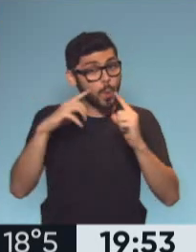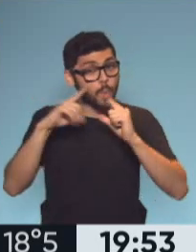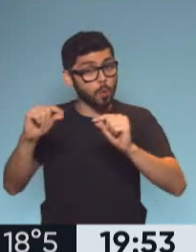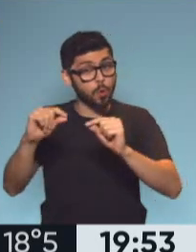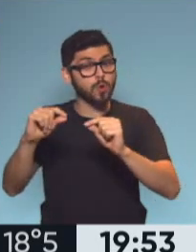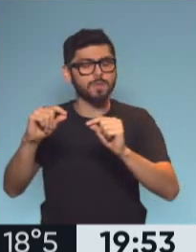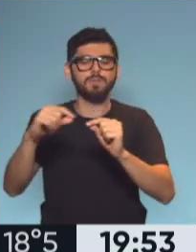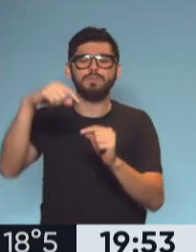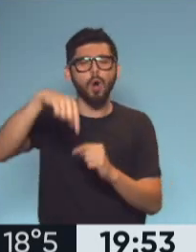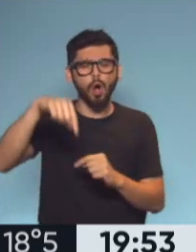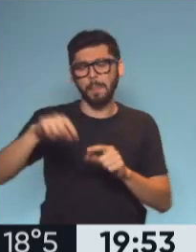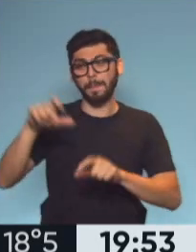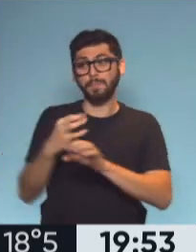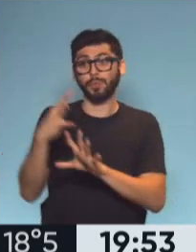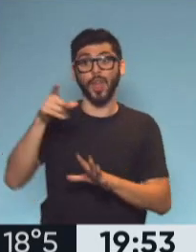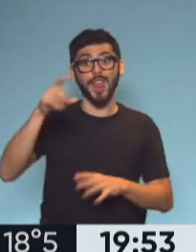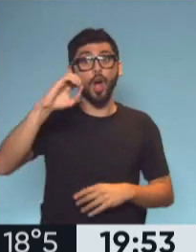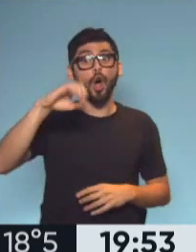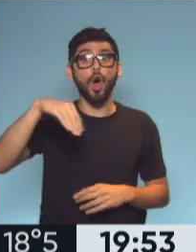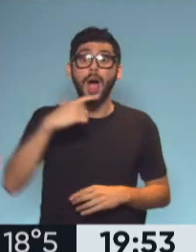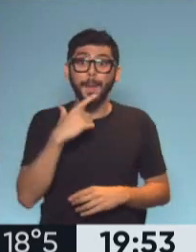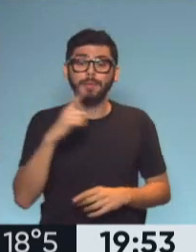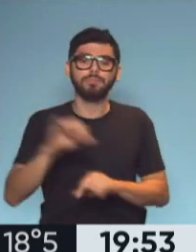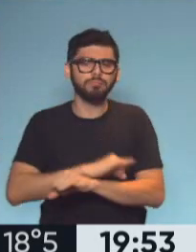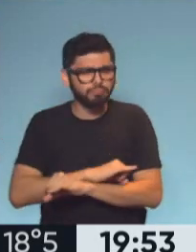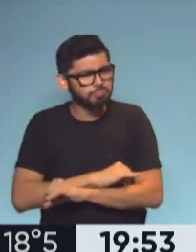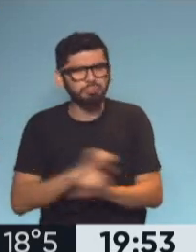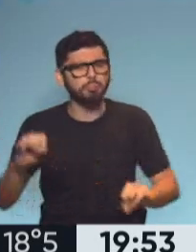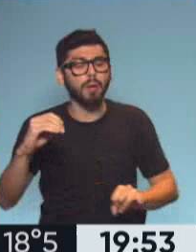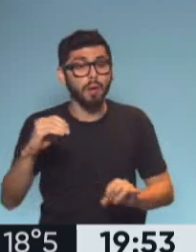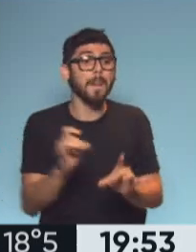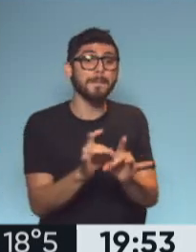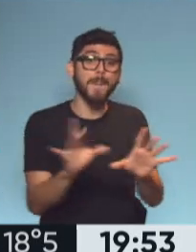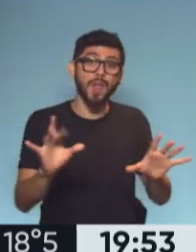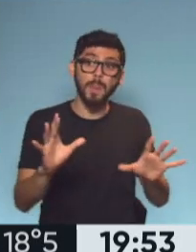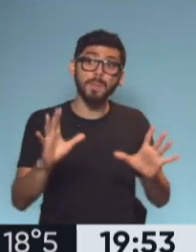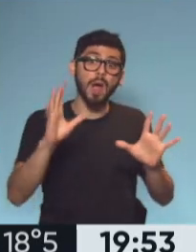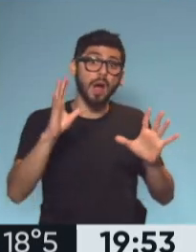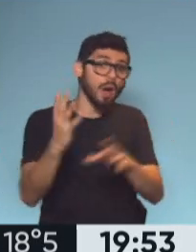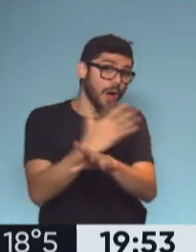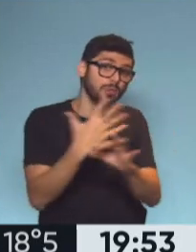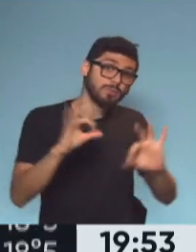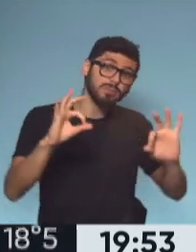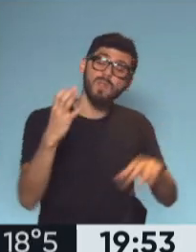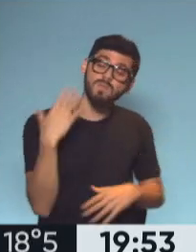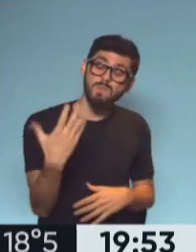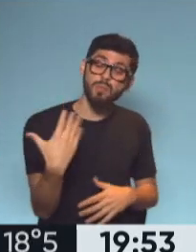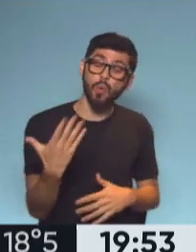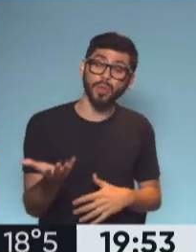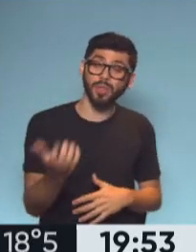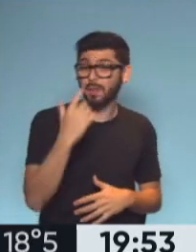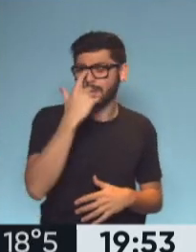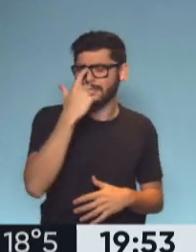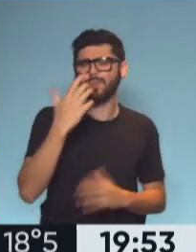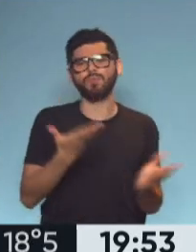Hoy, expertos de la OMS aseguran que la pandemia se podría haber evitado. Doctor Sergio Perrones, buenas